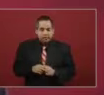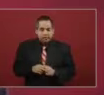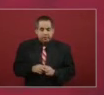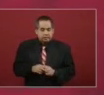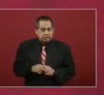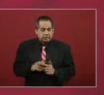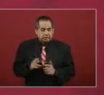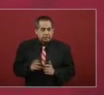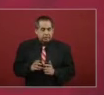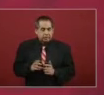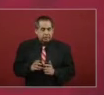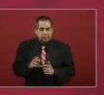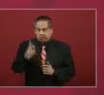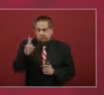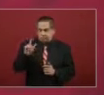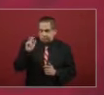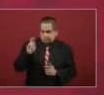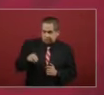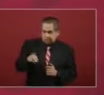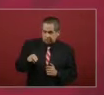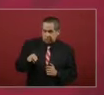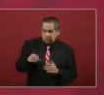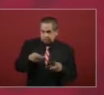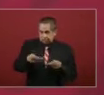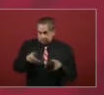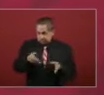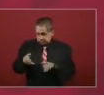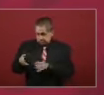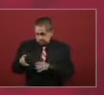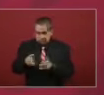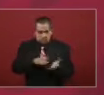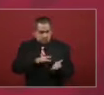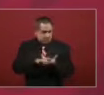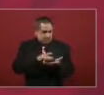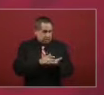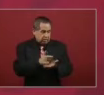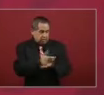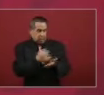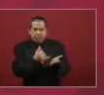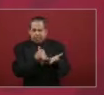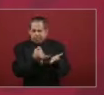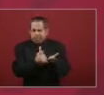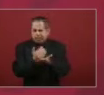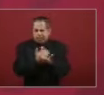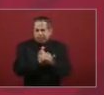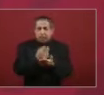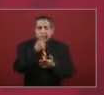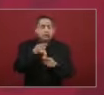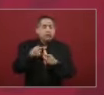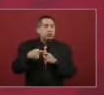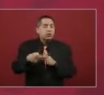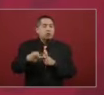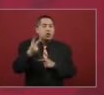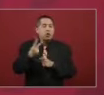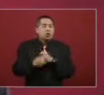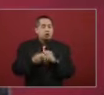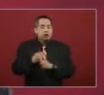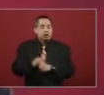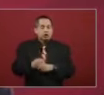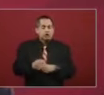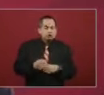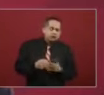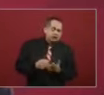establecieron que el plan de apoyo fiscal va a durar 2 años.